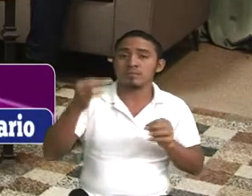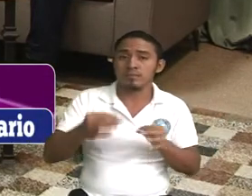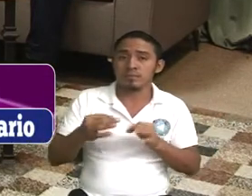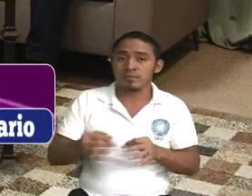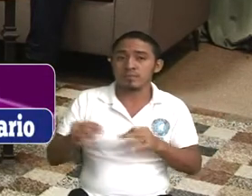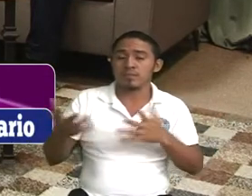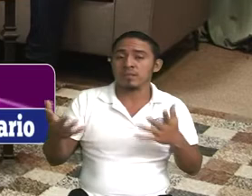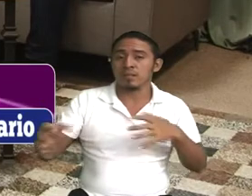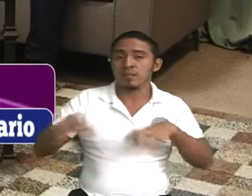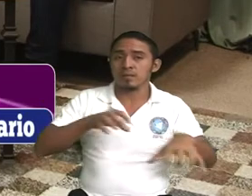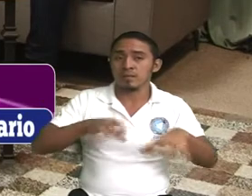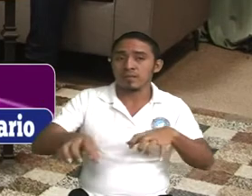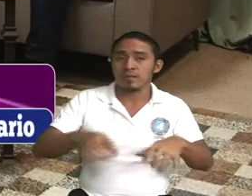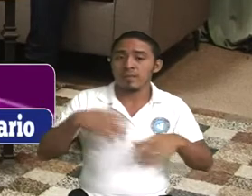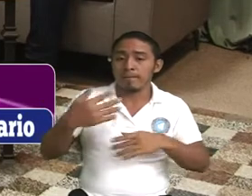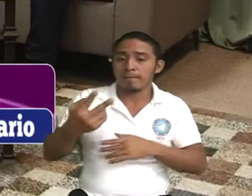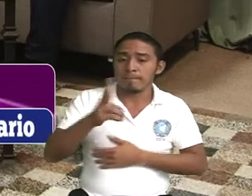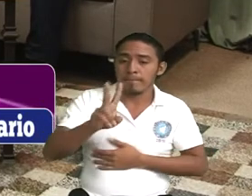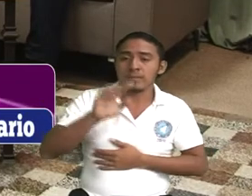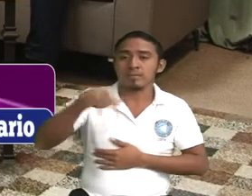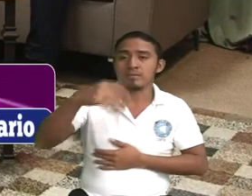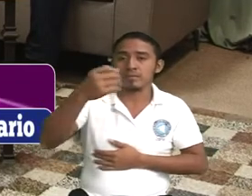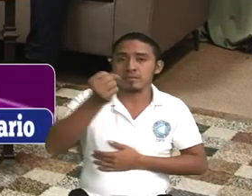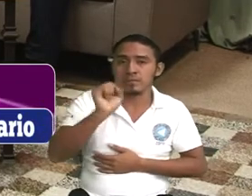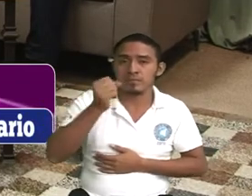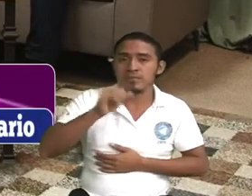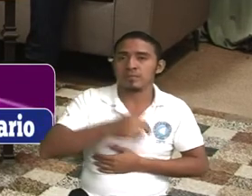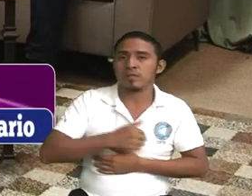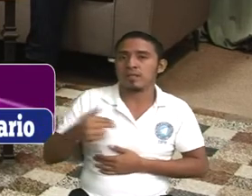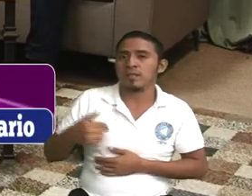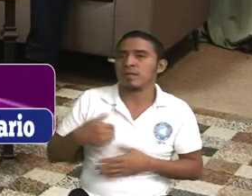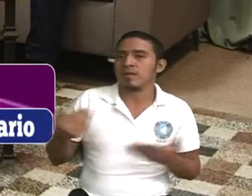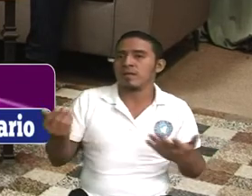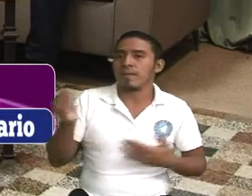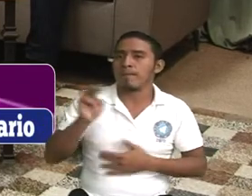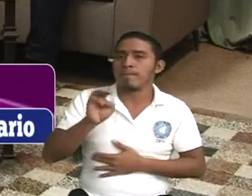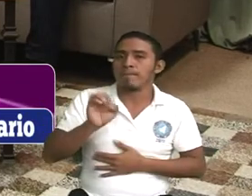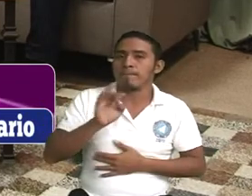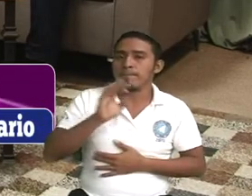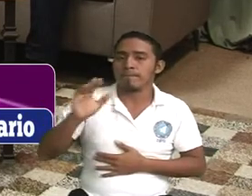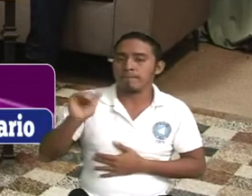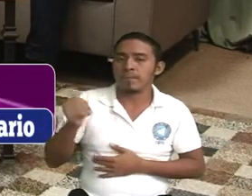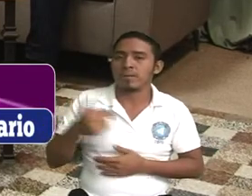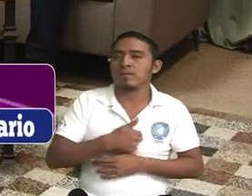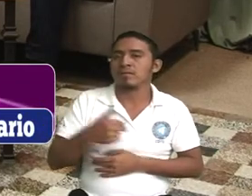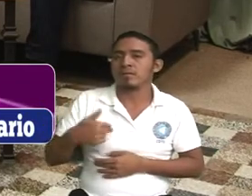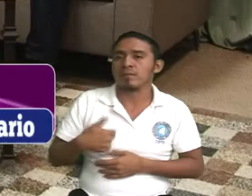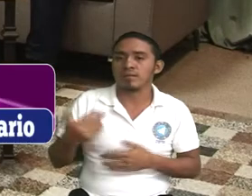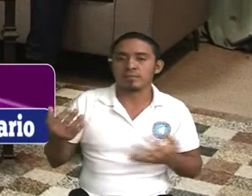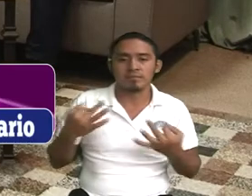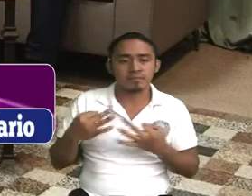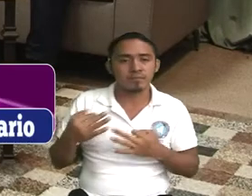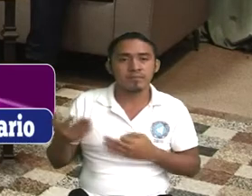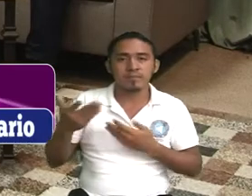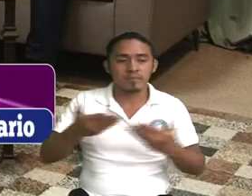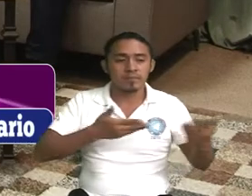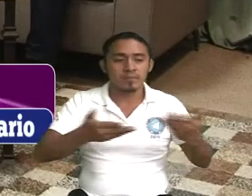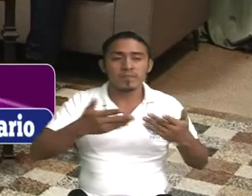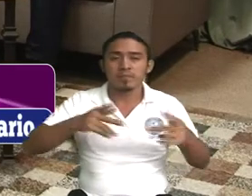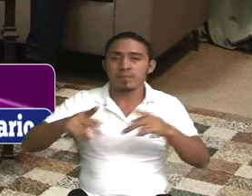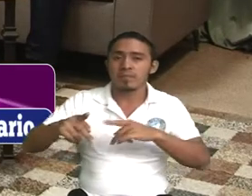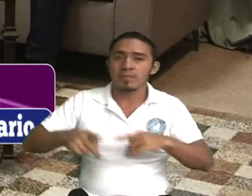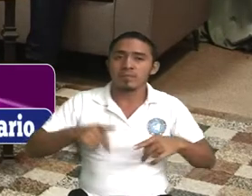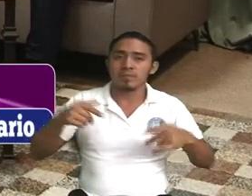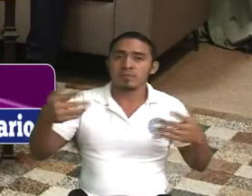y precisamente viene viernes y después vamos al fin de semana. Ministerio de Economía Familiar, ¿qué actividades puntualmente podríamos compartir con nuestra